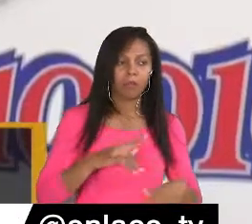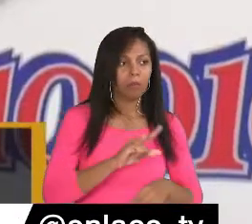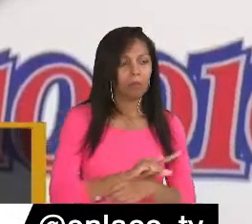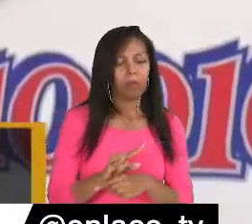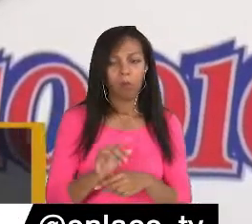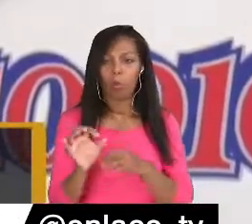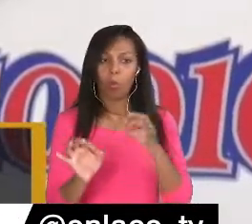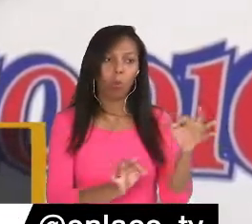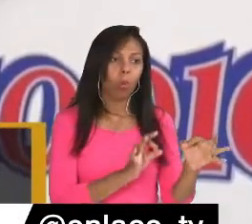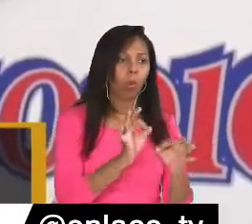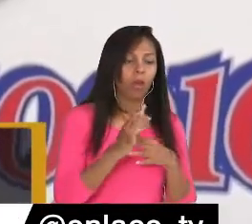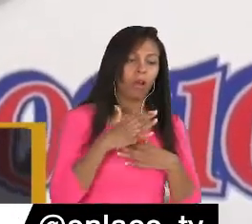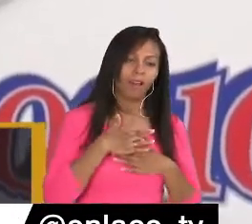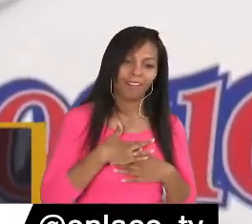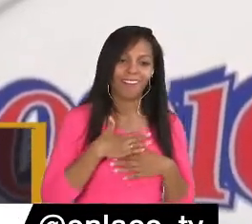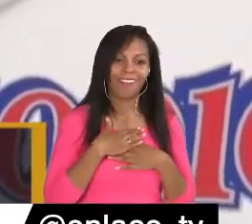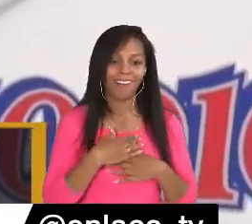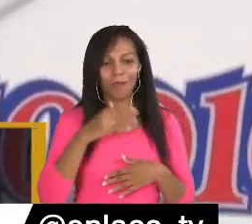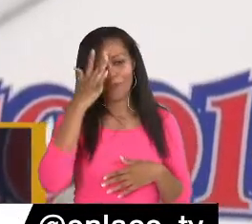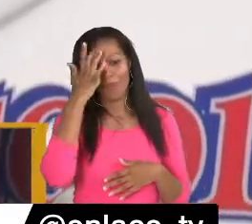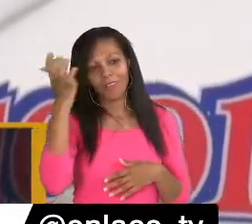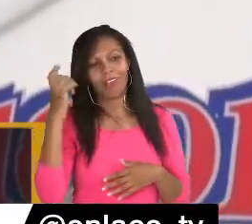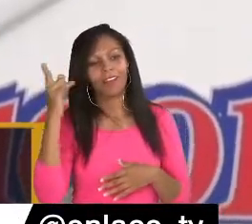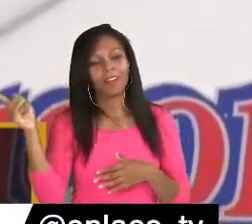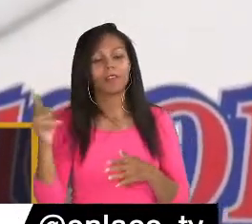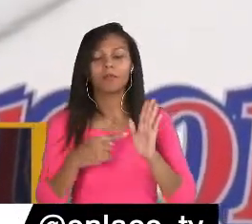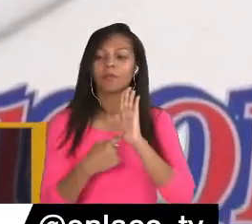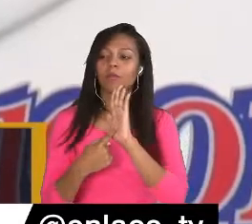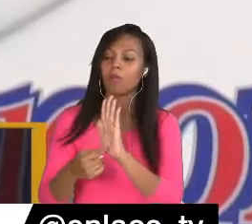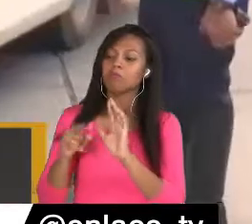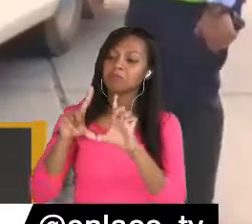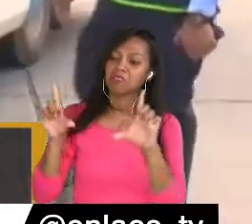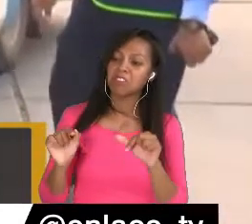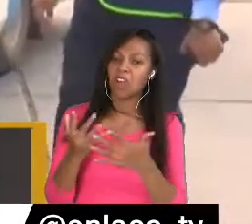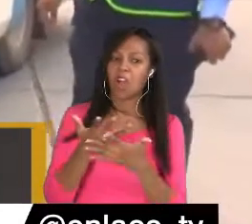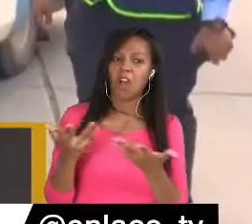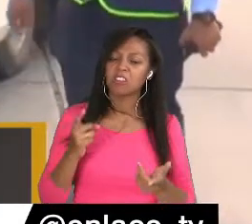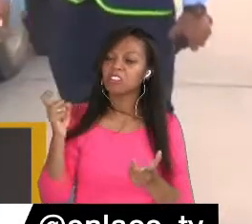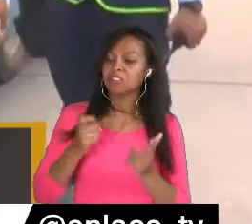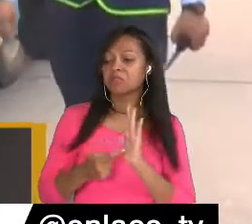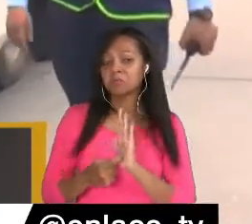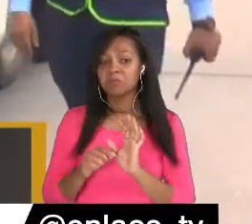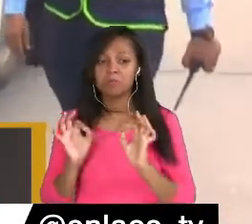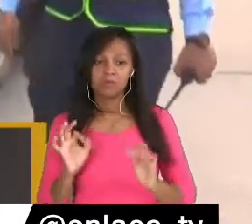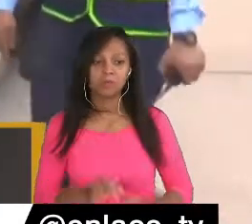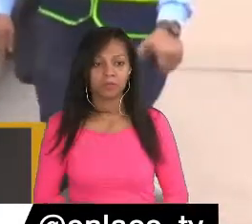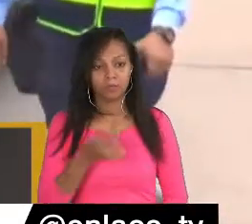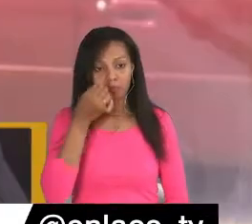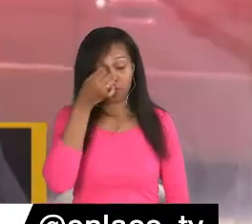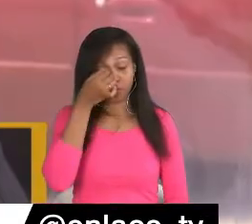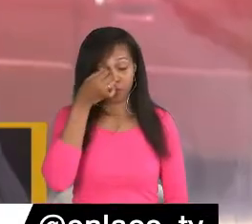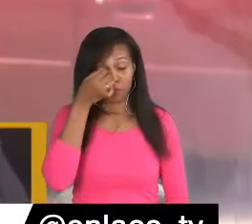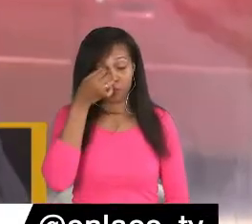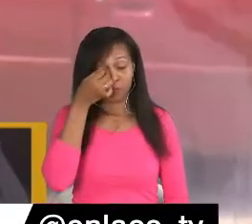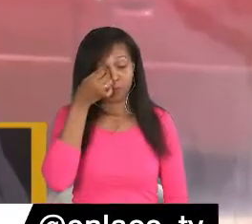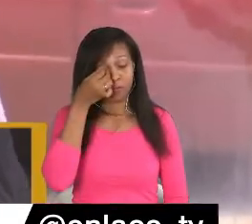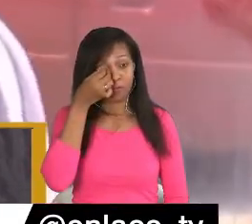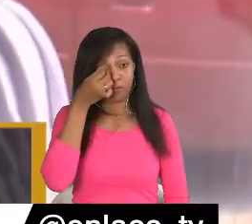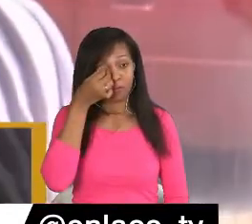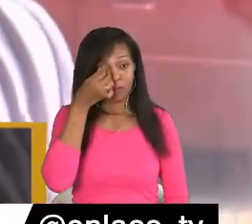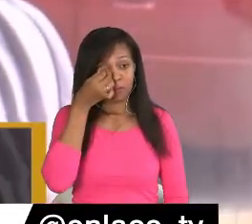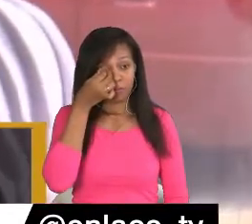todo confiable, dada la presentación de los documentos y los elementos de seguridad vigentes. Genera seguridad cuando uno ve